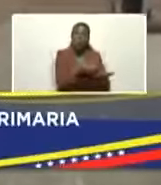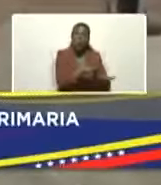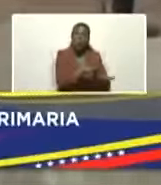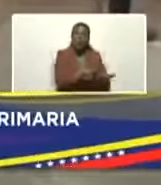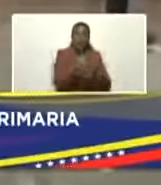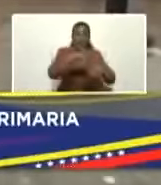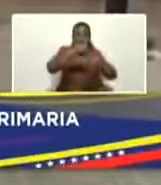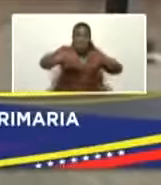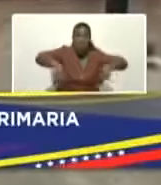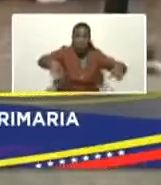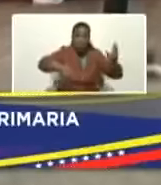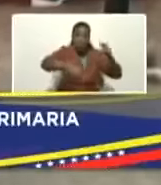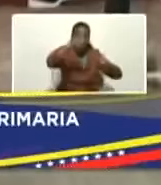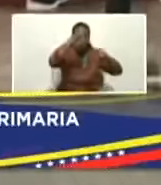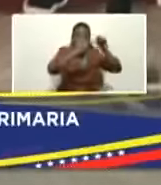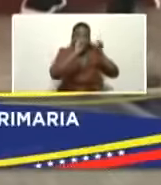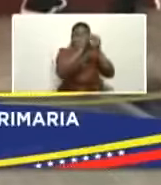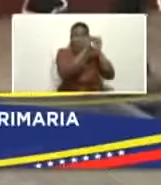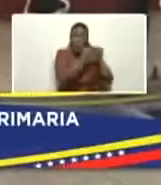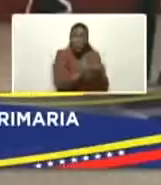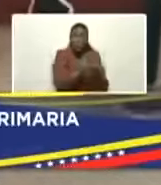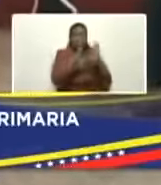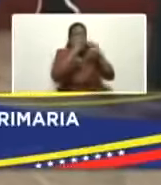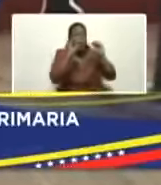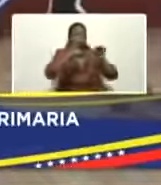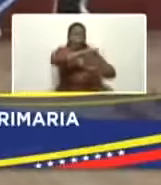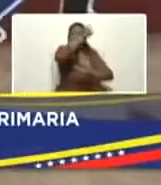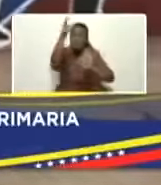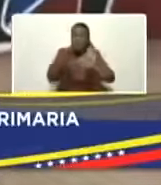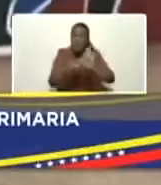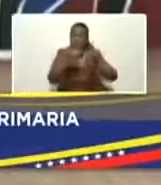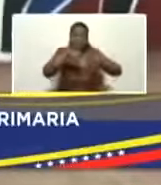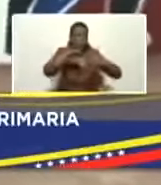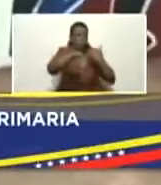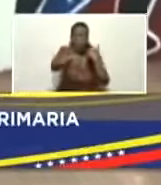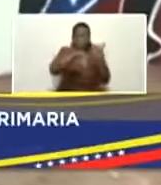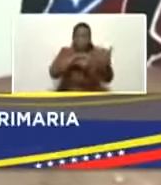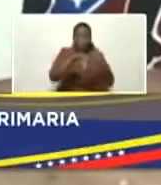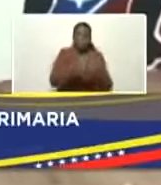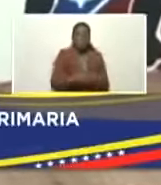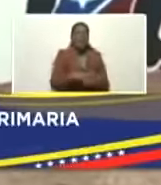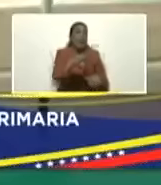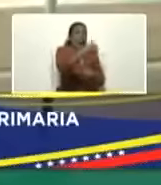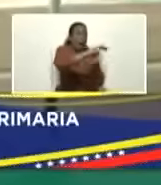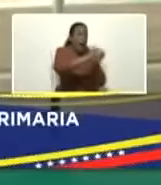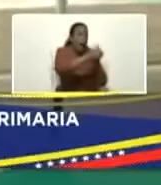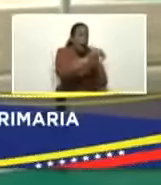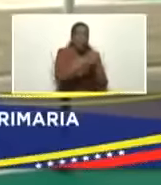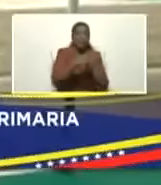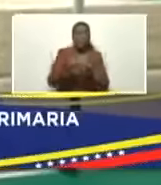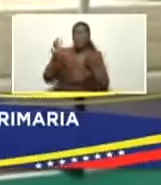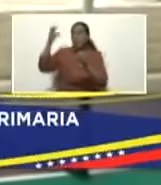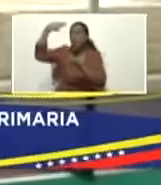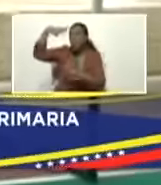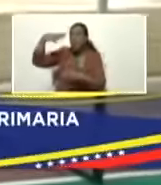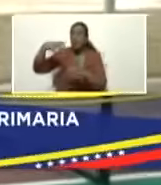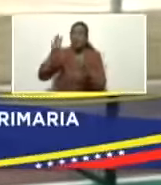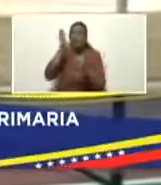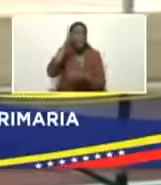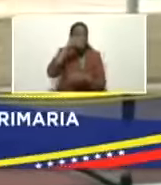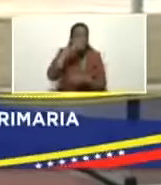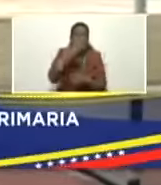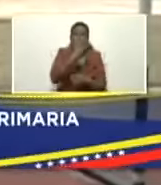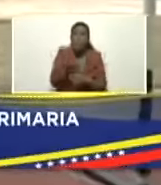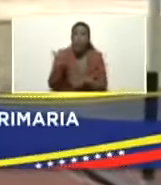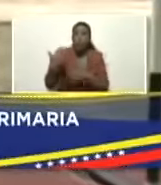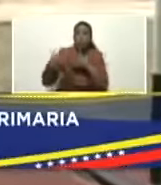esta infraestructura se rehabilitó todo en general, el espacio de rehabilitación de la cancha deportiva, luminaria, mejora de las escuelas,